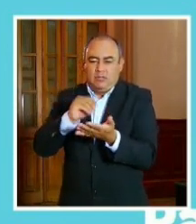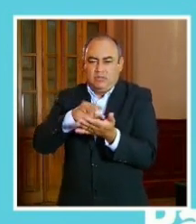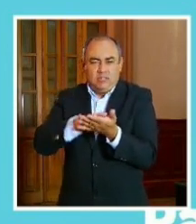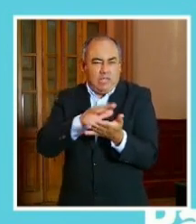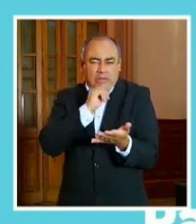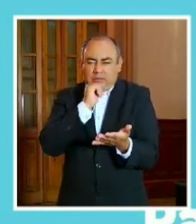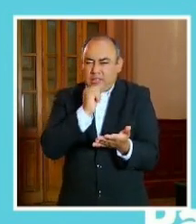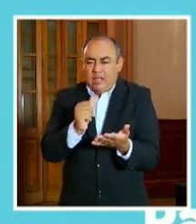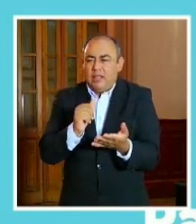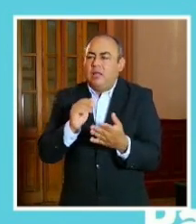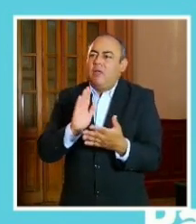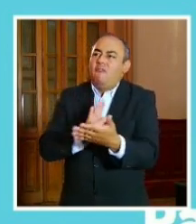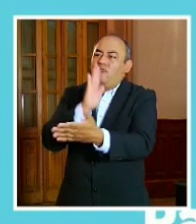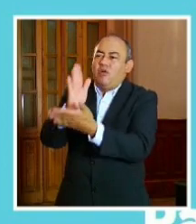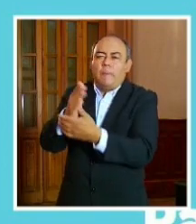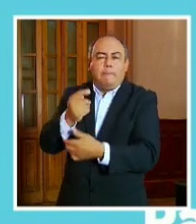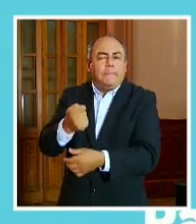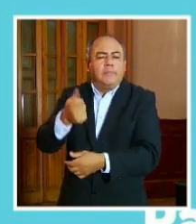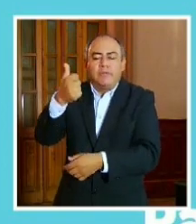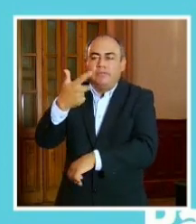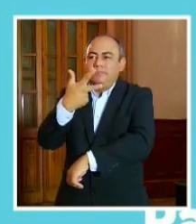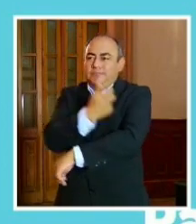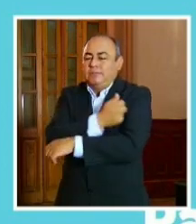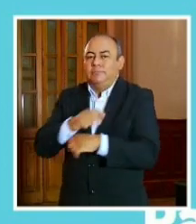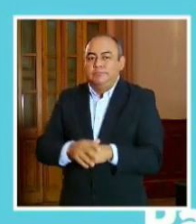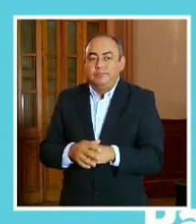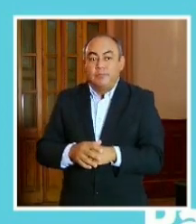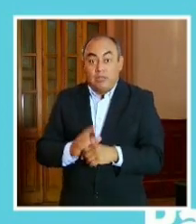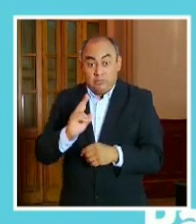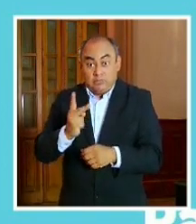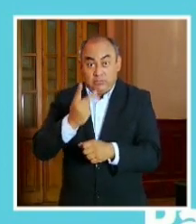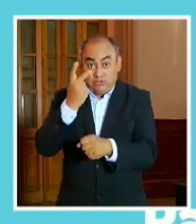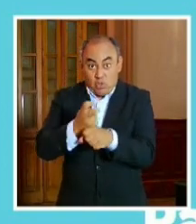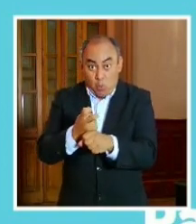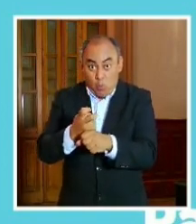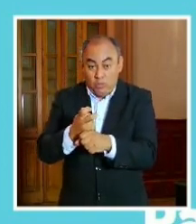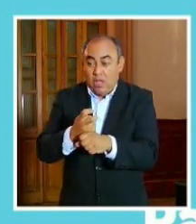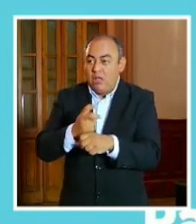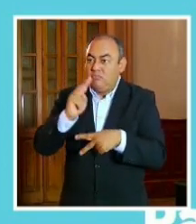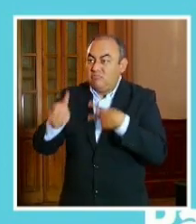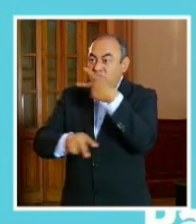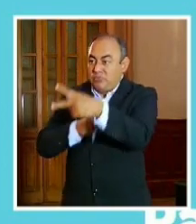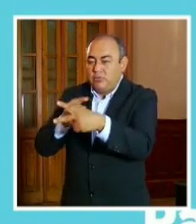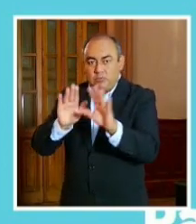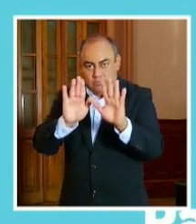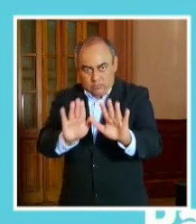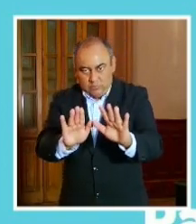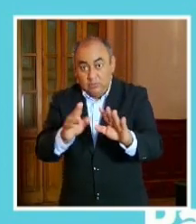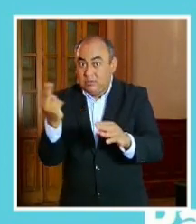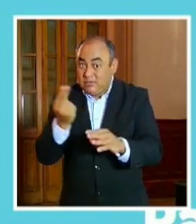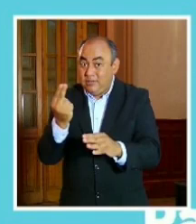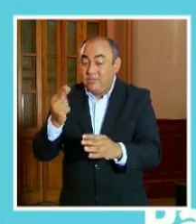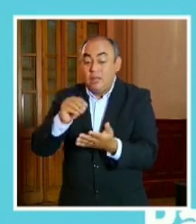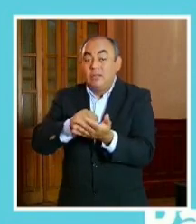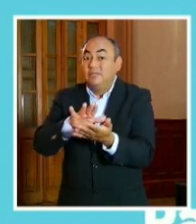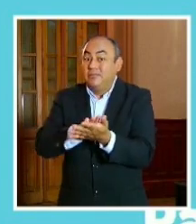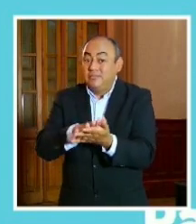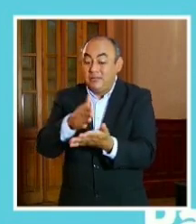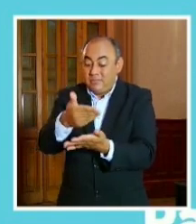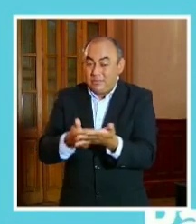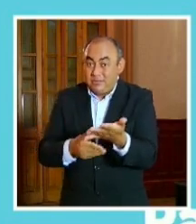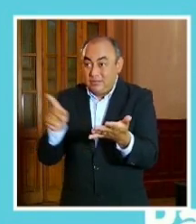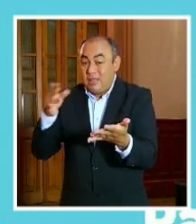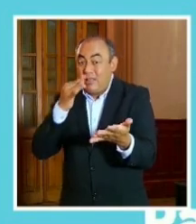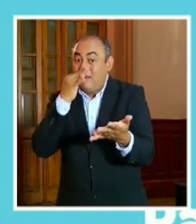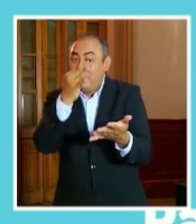su primera dosis no acudan si no tienen la confirmación de la segunda cita. Ya lo estamos